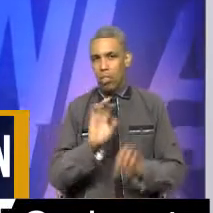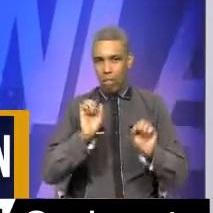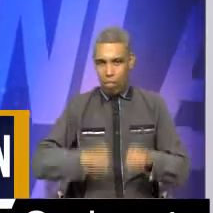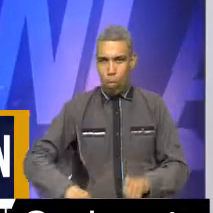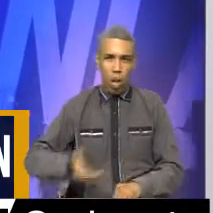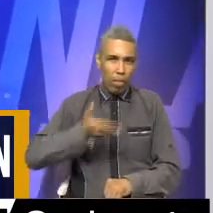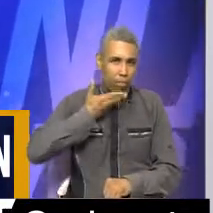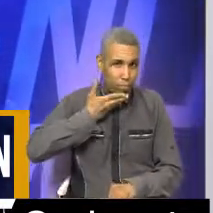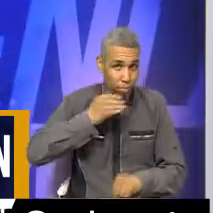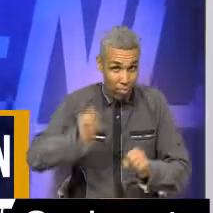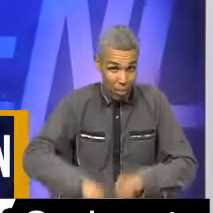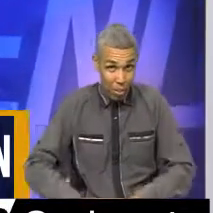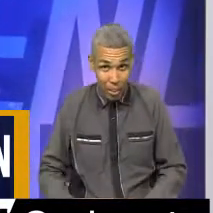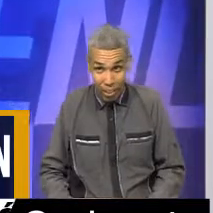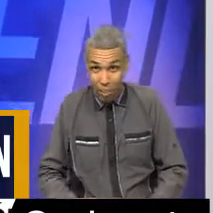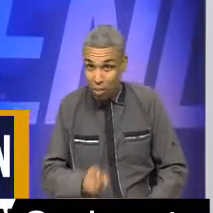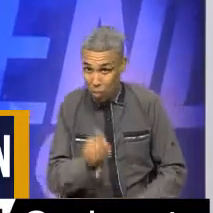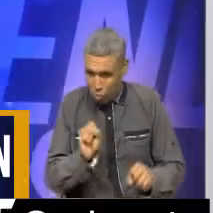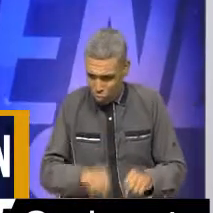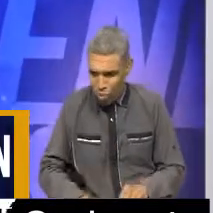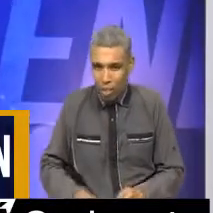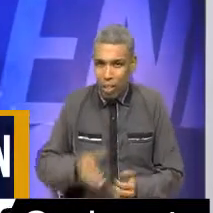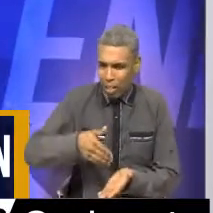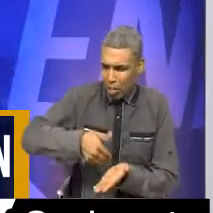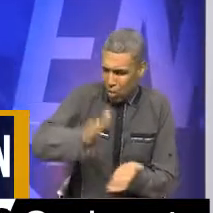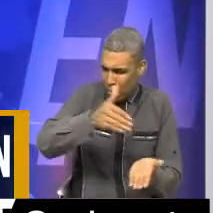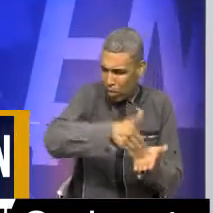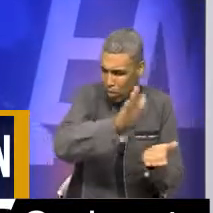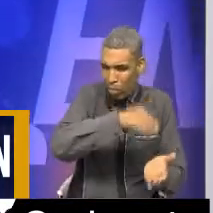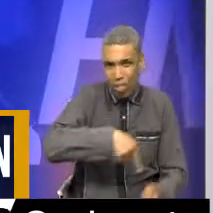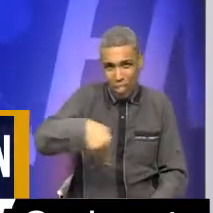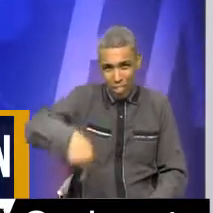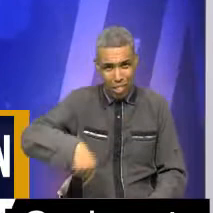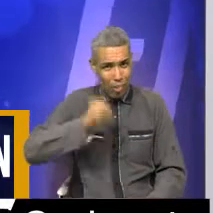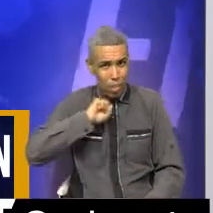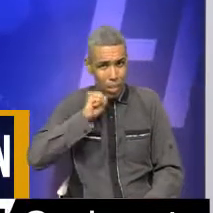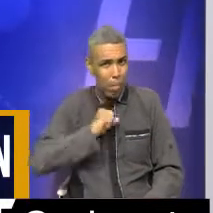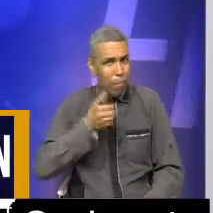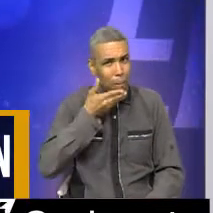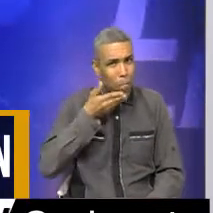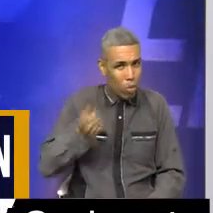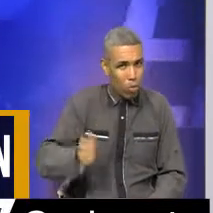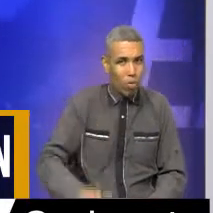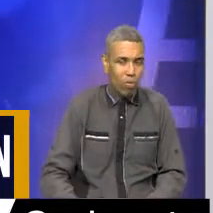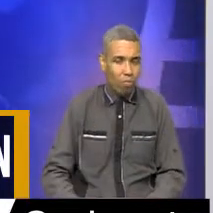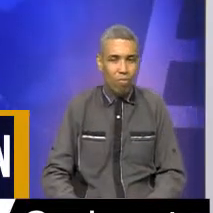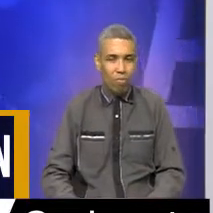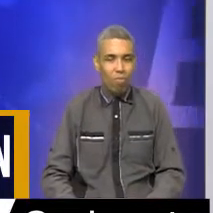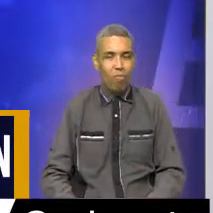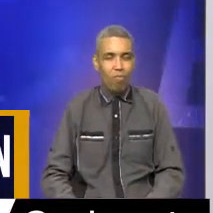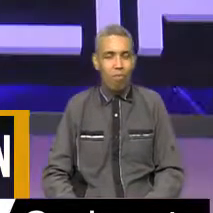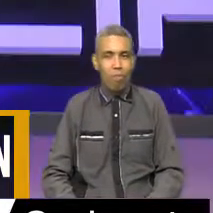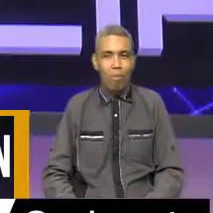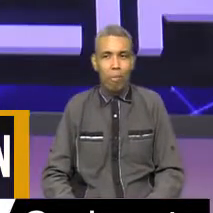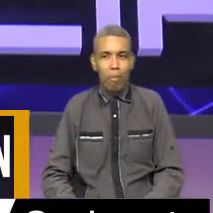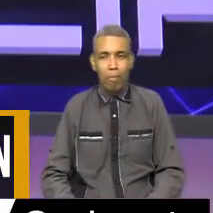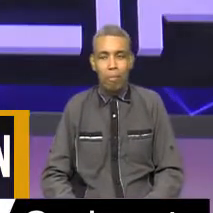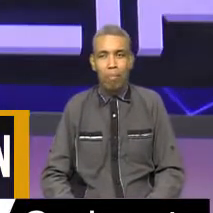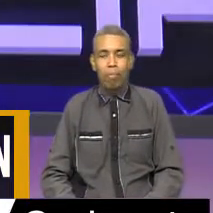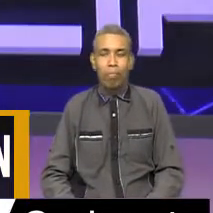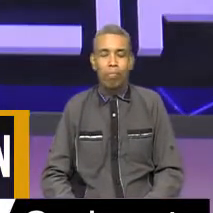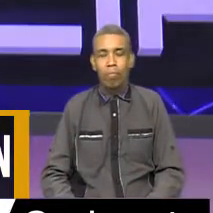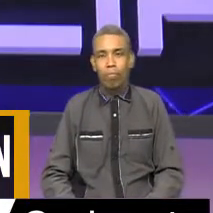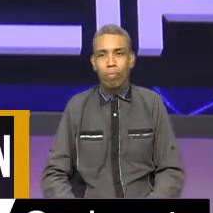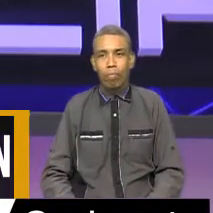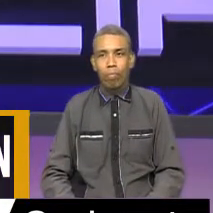no hay excusa para que los barranqueños no compremos en el comercio local nuestros aguinaldos y nuestros regalos de Navidad. Doctora Pilar, ¿y por